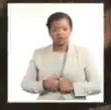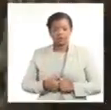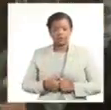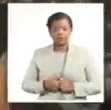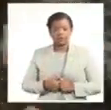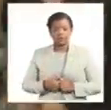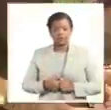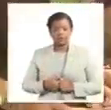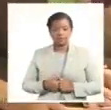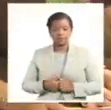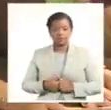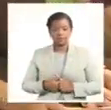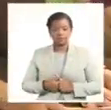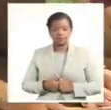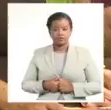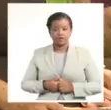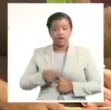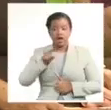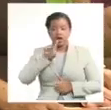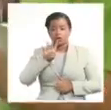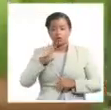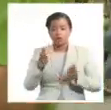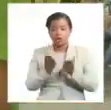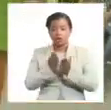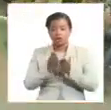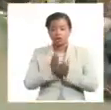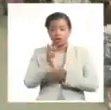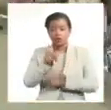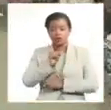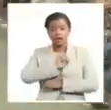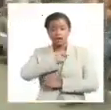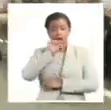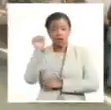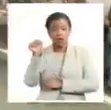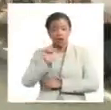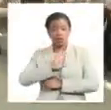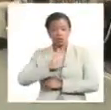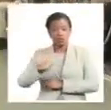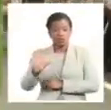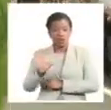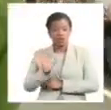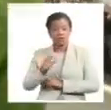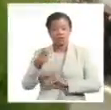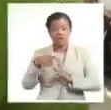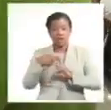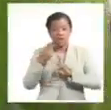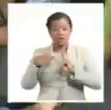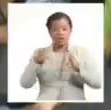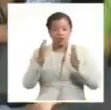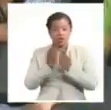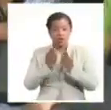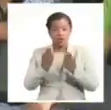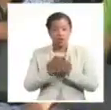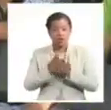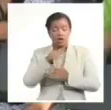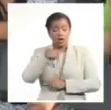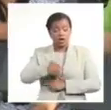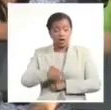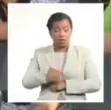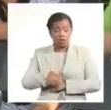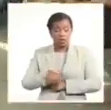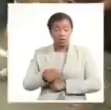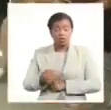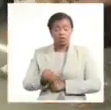egresados recibieron el título que los acredita como graduados de actuación de la Escuela Nacional de Teatro. En la ocasión se realizó la